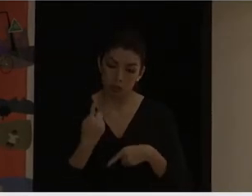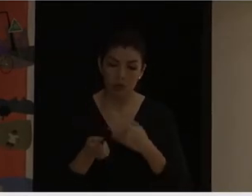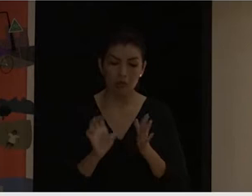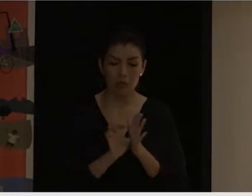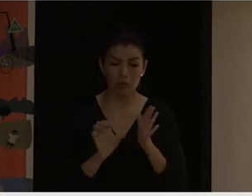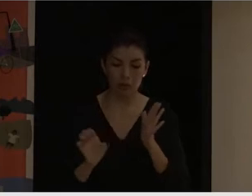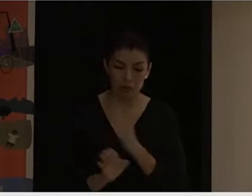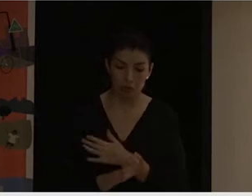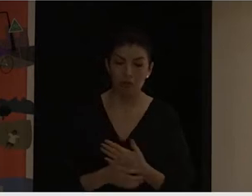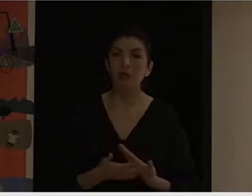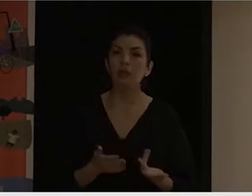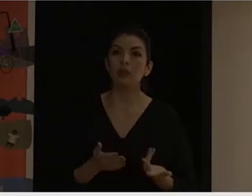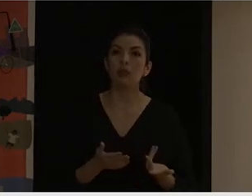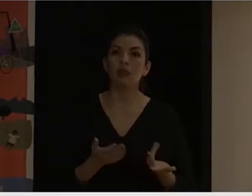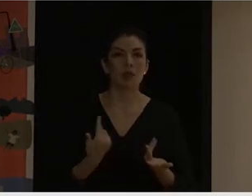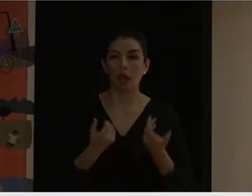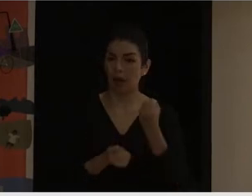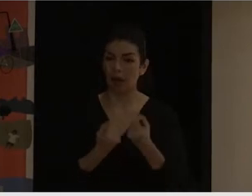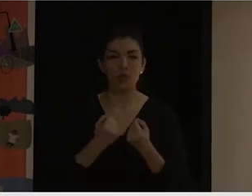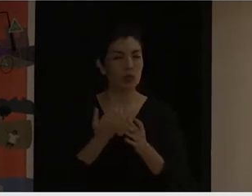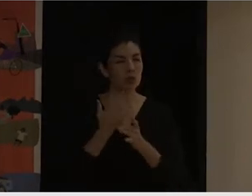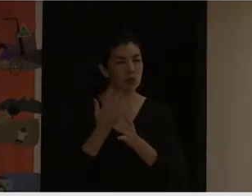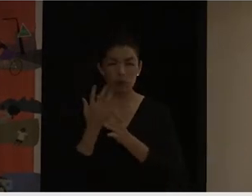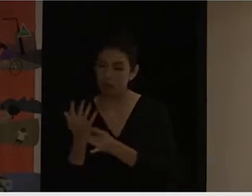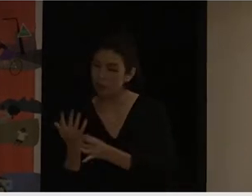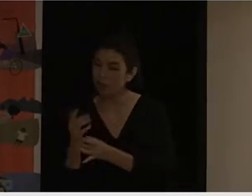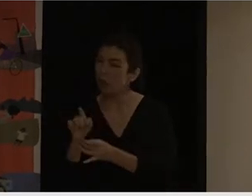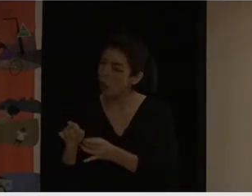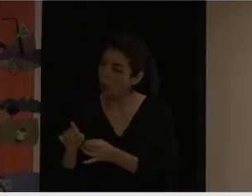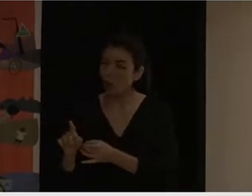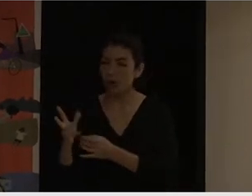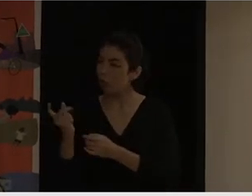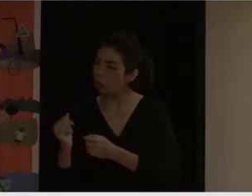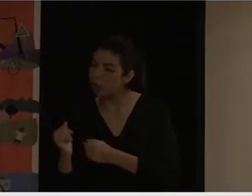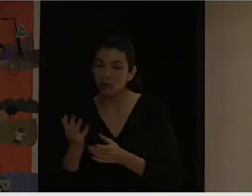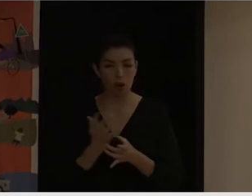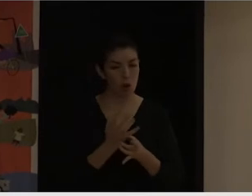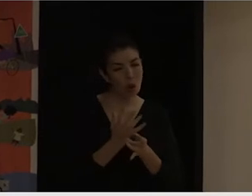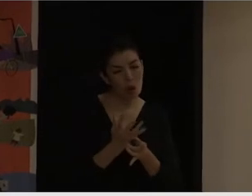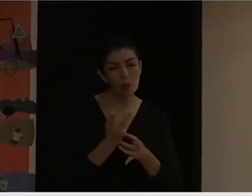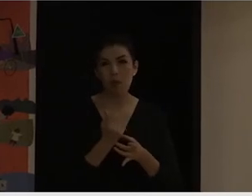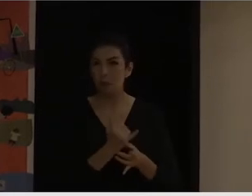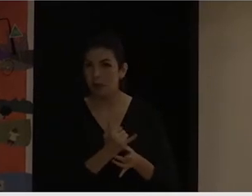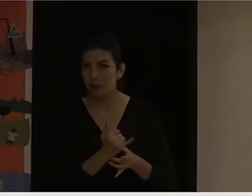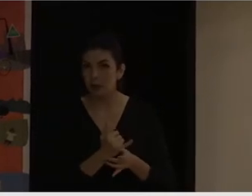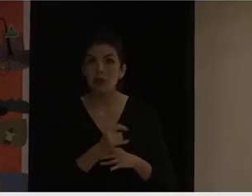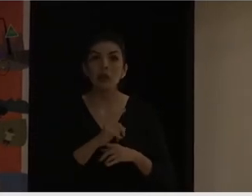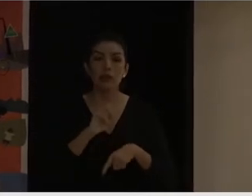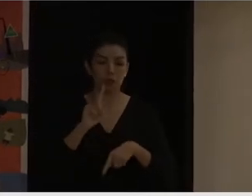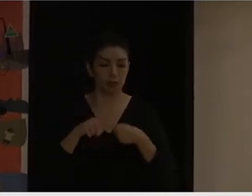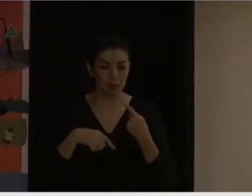consensuar una más clarita, ¿no? Que le llama como un poco un proceso de cambio de usuarios en el suelo, vinculado como una